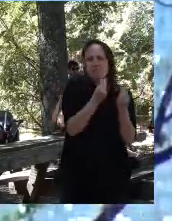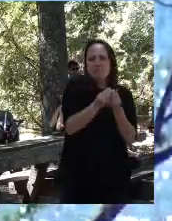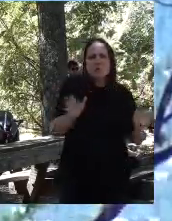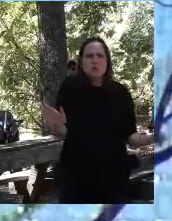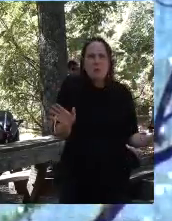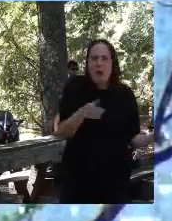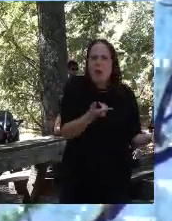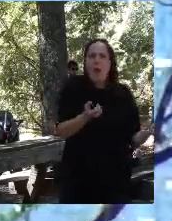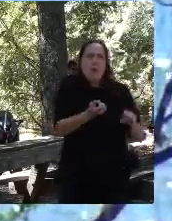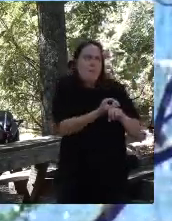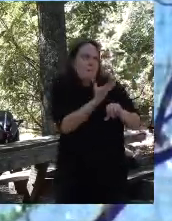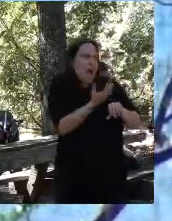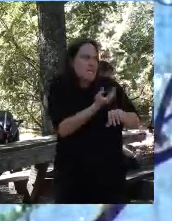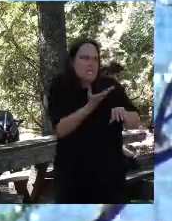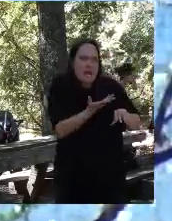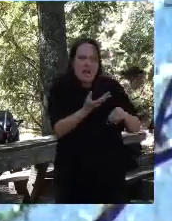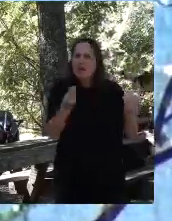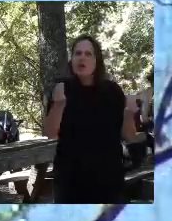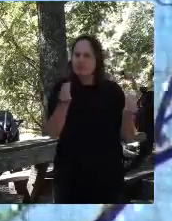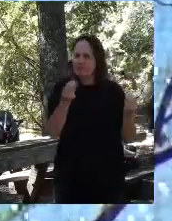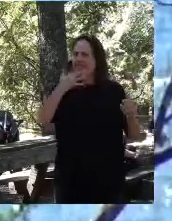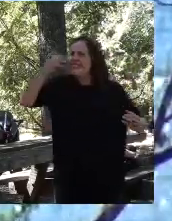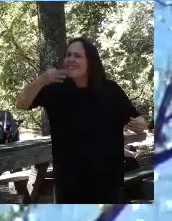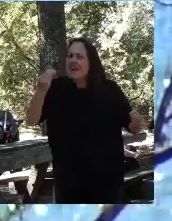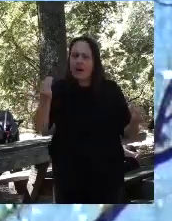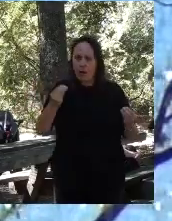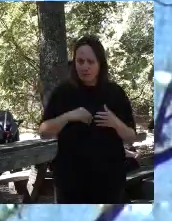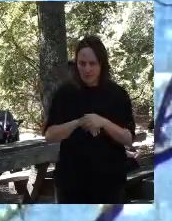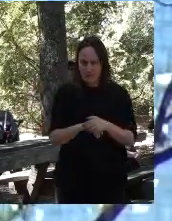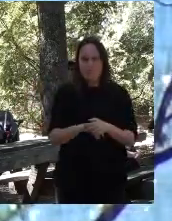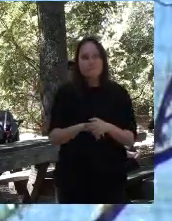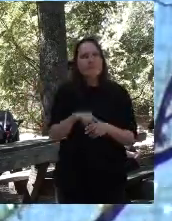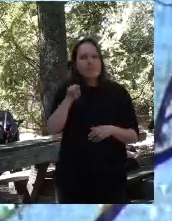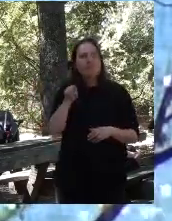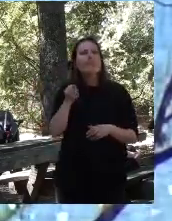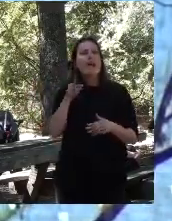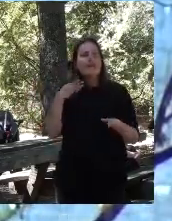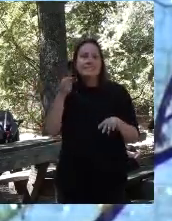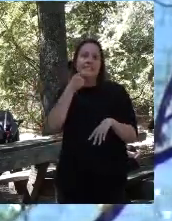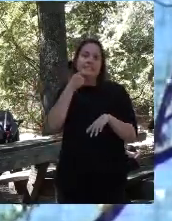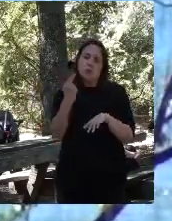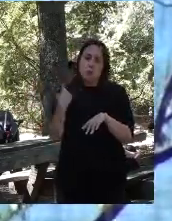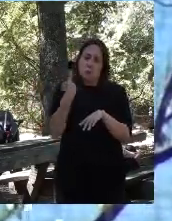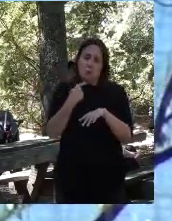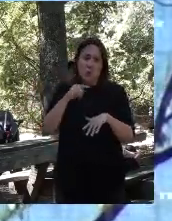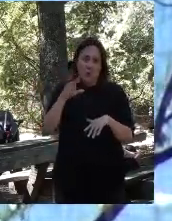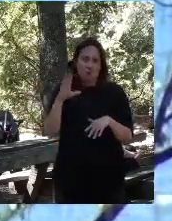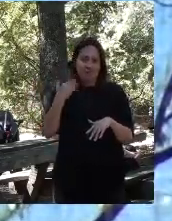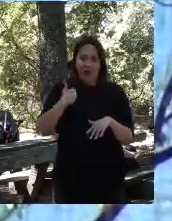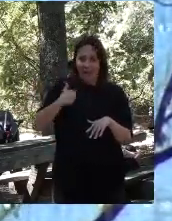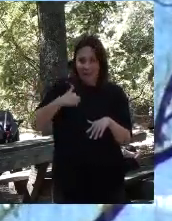ballenas. Pero ¿cómo es la Antártida en realidad? Si vamos a la Antártida desde Argentina en